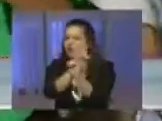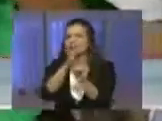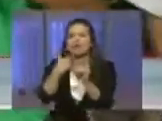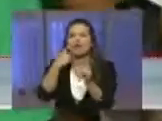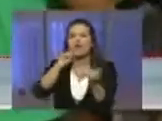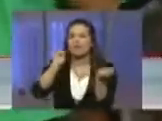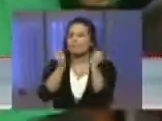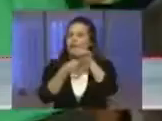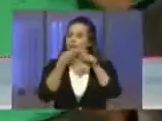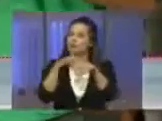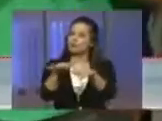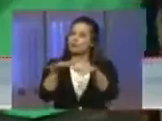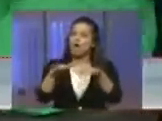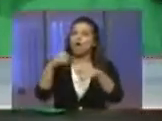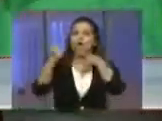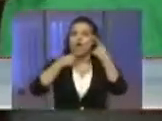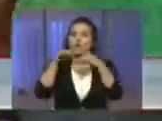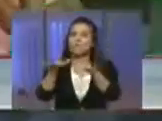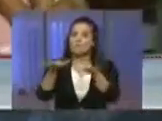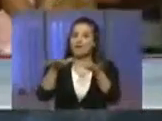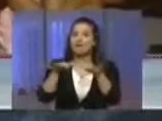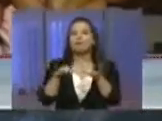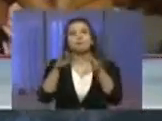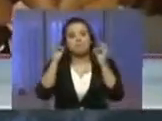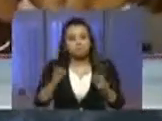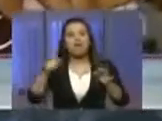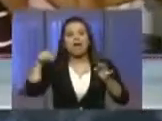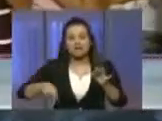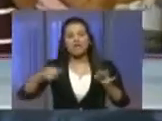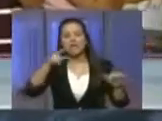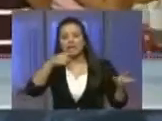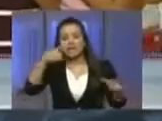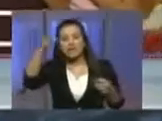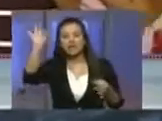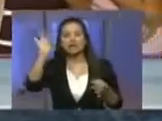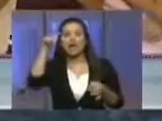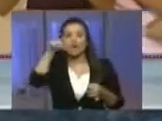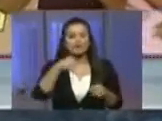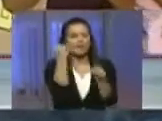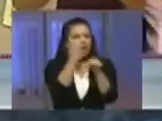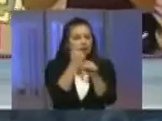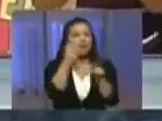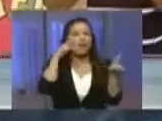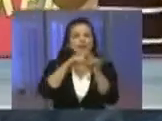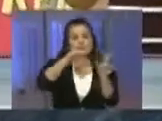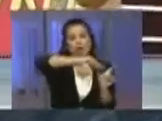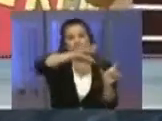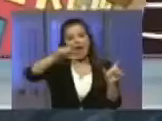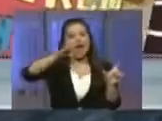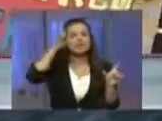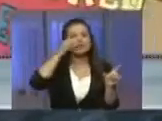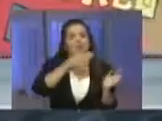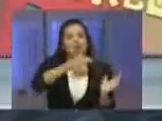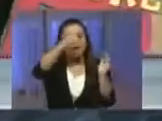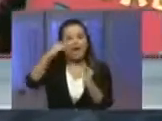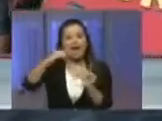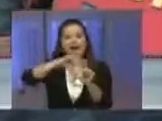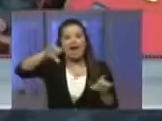estamos logrando y no vamos a descansar Hasta que todo macarao quede amarillo azul y rojo Hasta luego